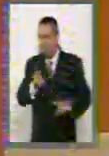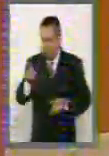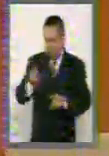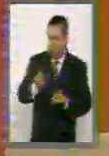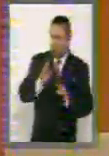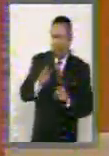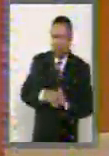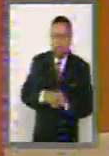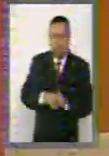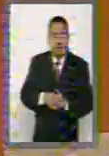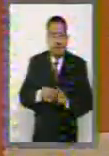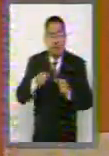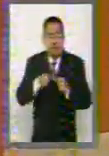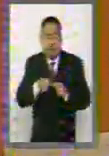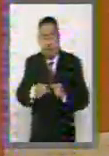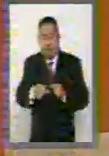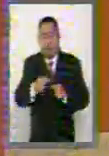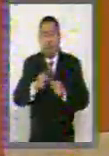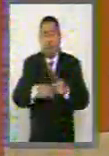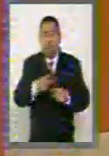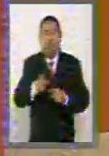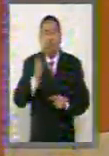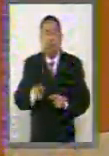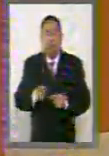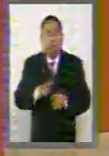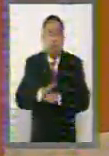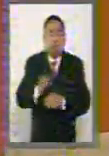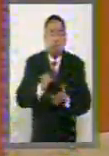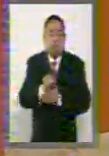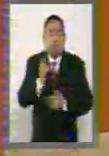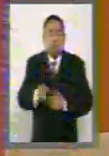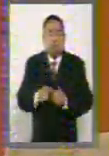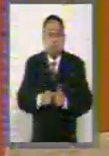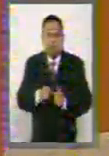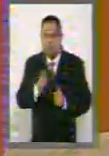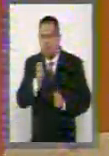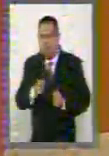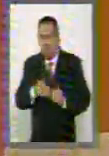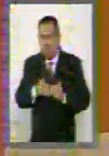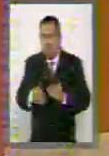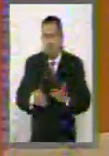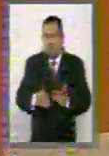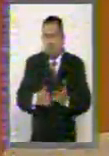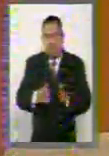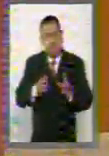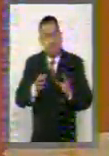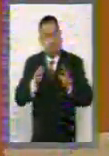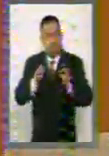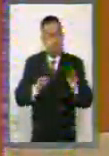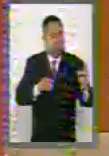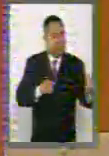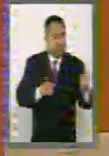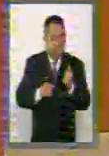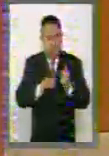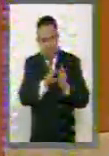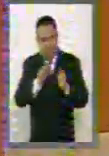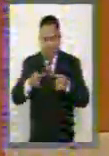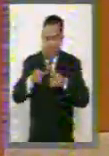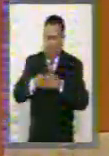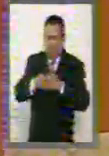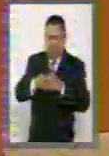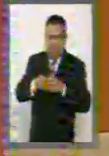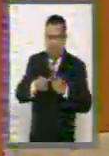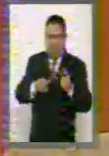Lo que está por definirse con esta decisión, más allá de solo la integración de la Corte, de